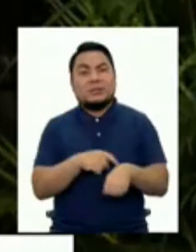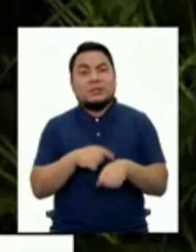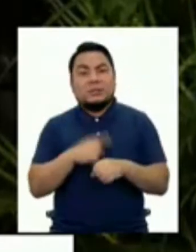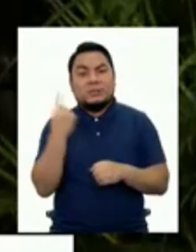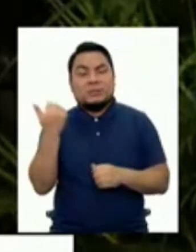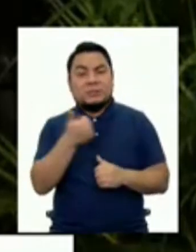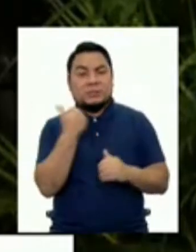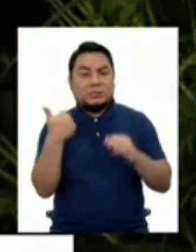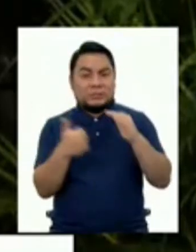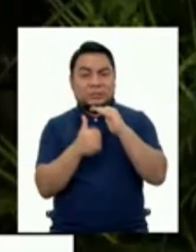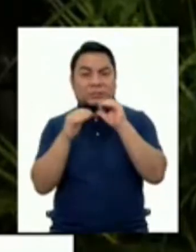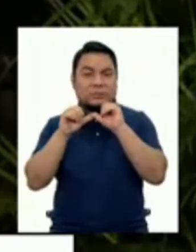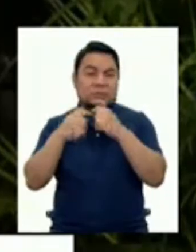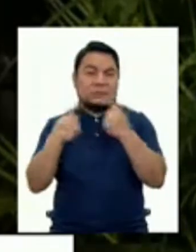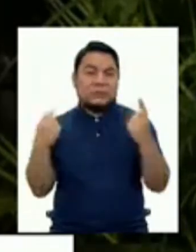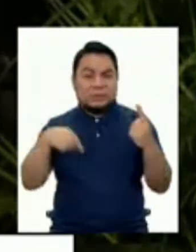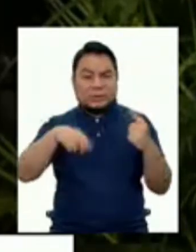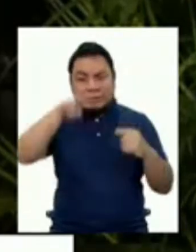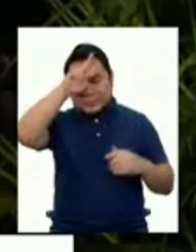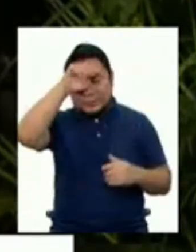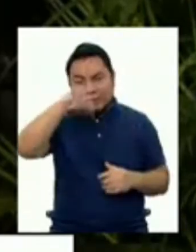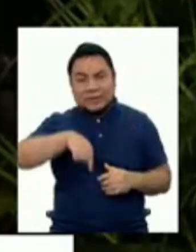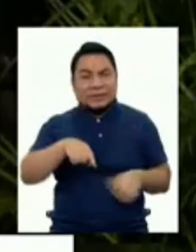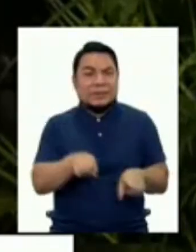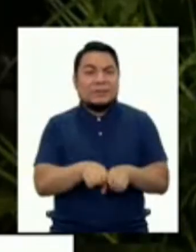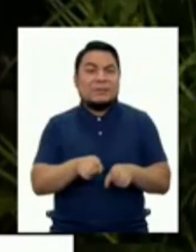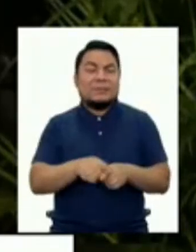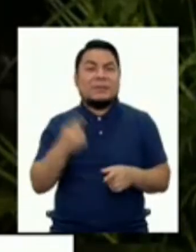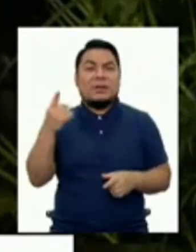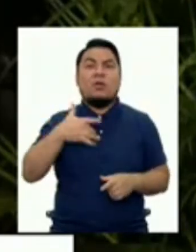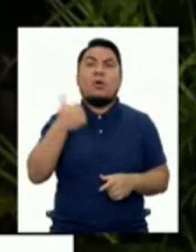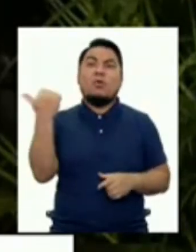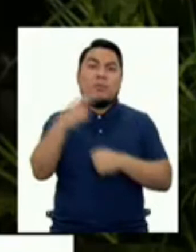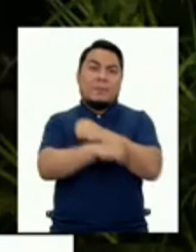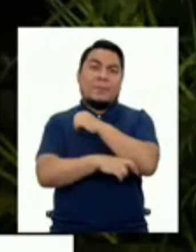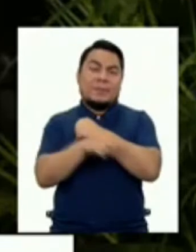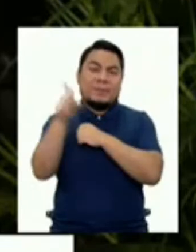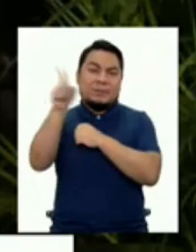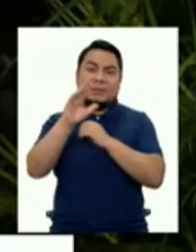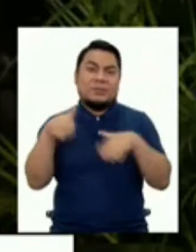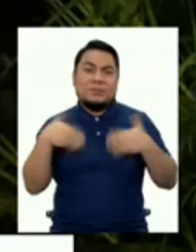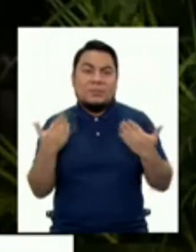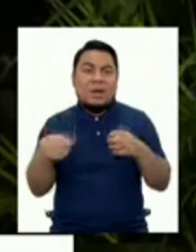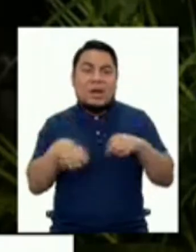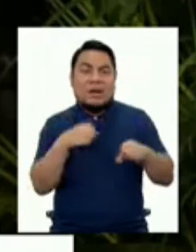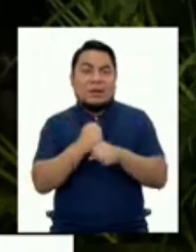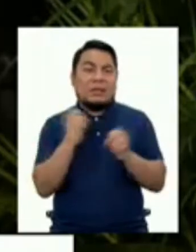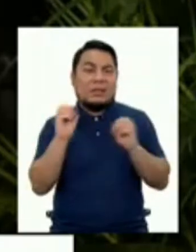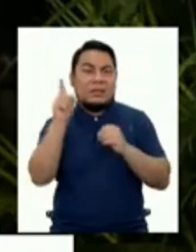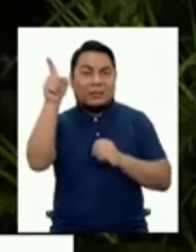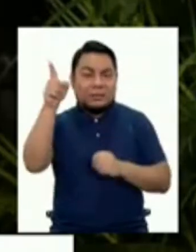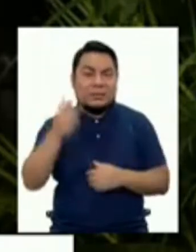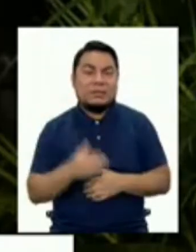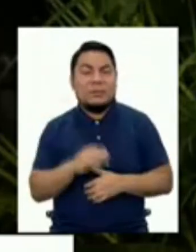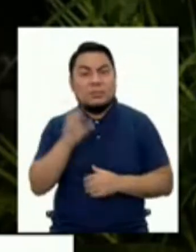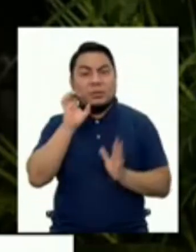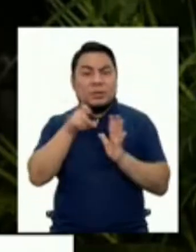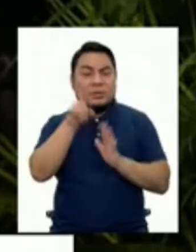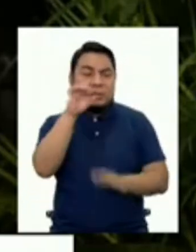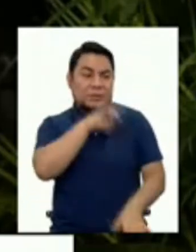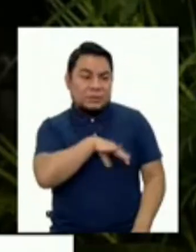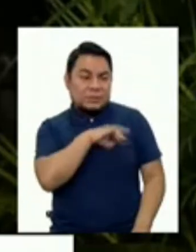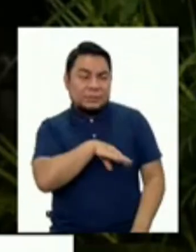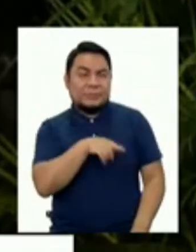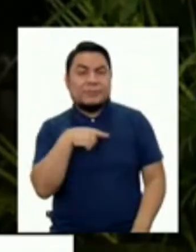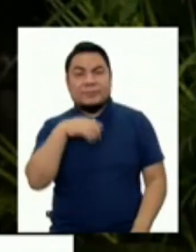aislamiento que se está padeciendo en nuestro país también se siente en otros países. Ellos no pueden reanudar sus actividades. Y es el caso de Chile. A través